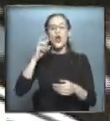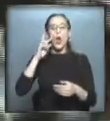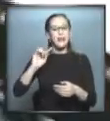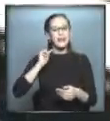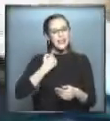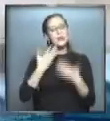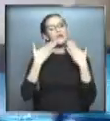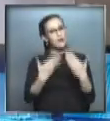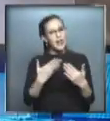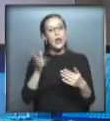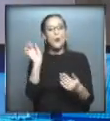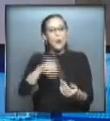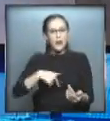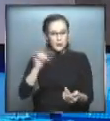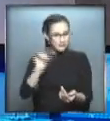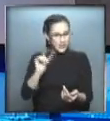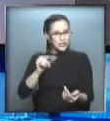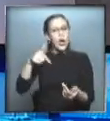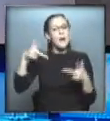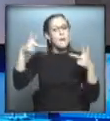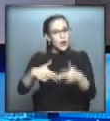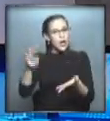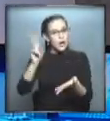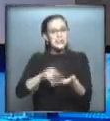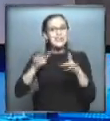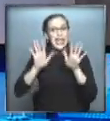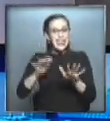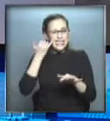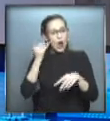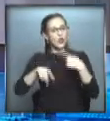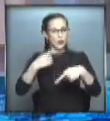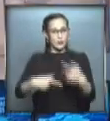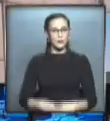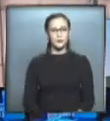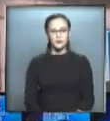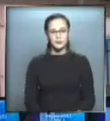Así es, Laura, muchas gracias. Volvemos enseguida. Hacemos una nueva pausa. Quédense con nosotros, que ya venimos.